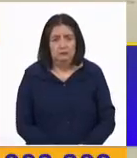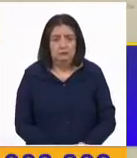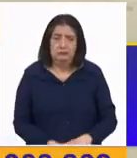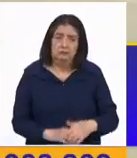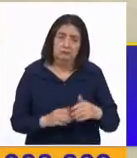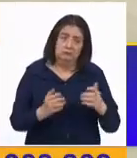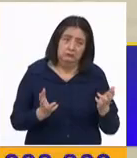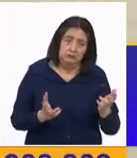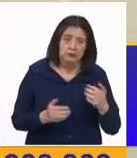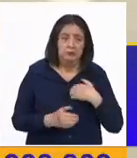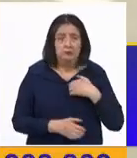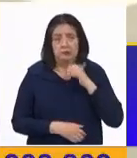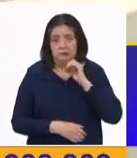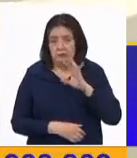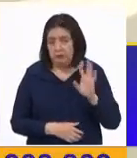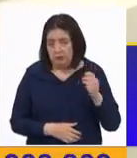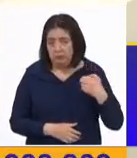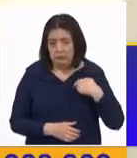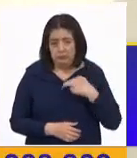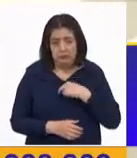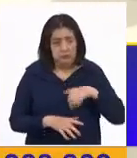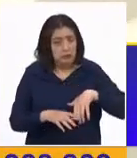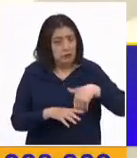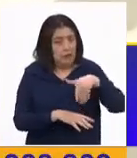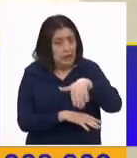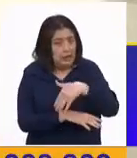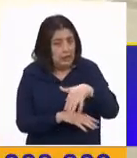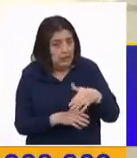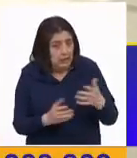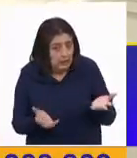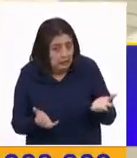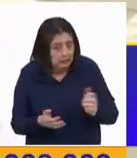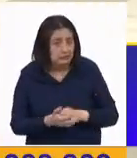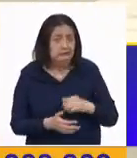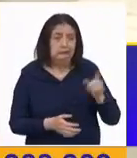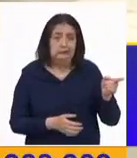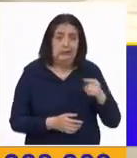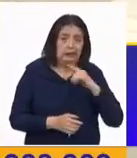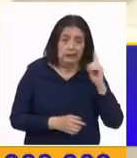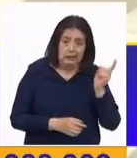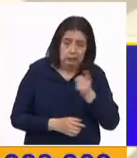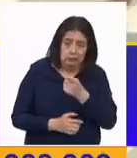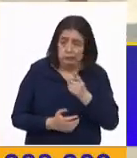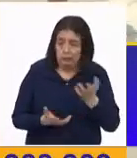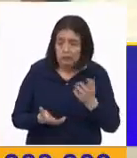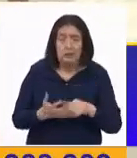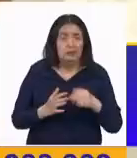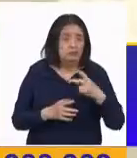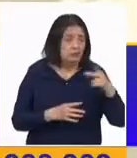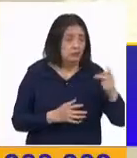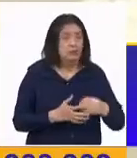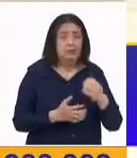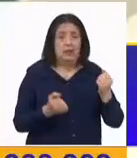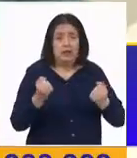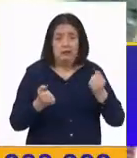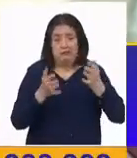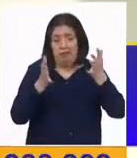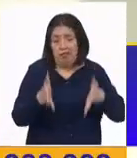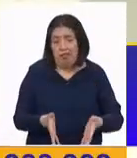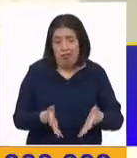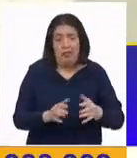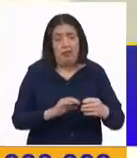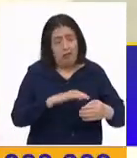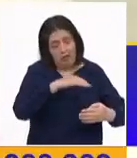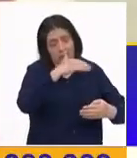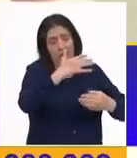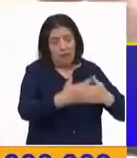Entonces, evidentemente, le dije que estábamos en la calle, cumpliendo la denuncia de los vecinos de vehículos que están abandonados, incluso tapados, empolvados, y